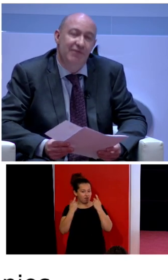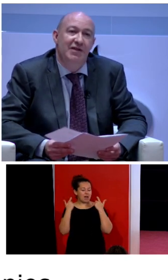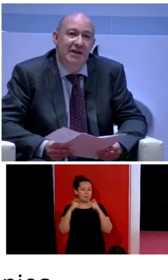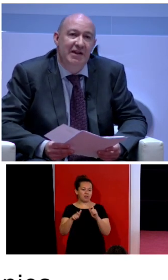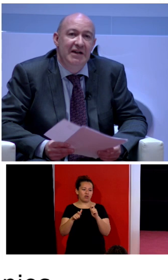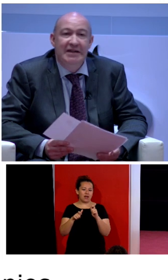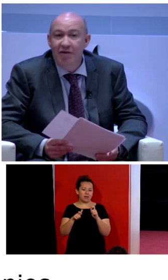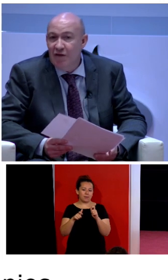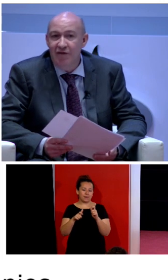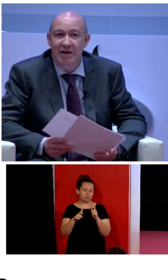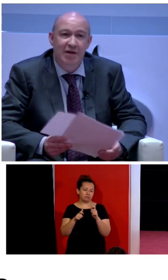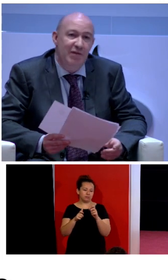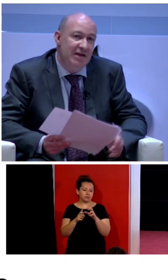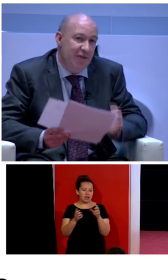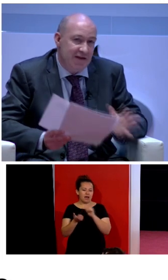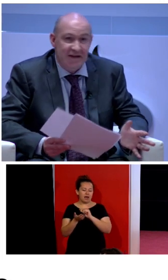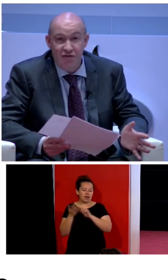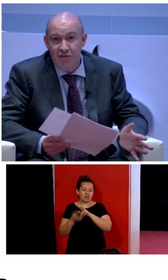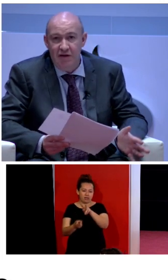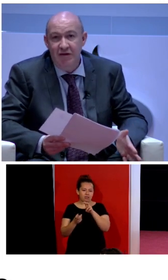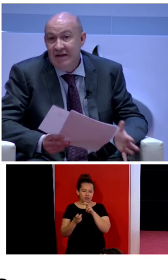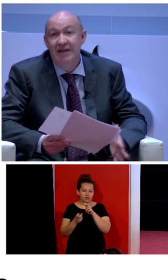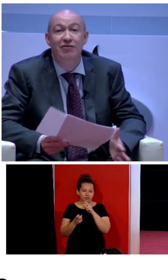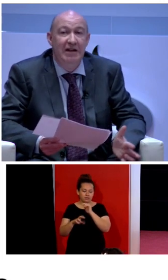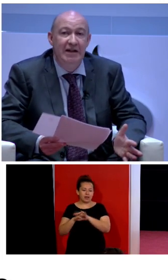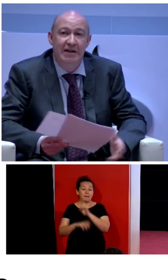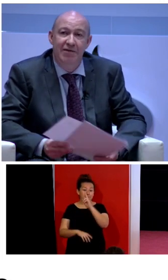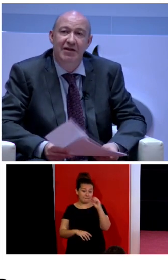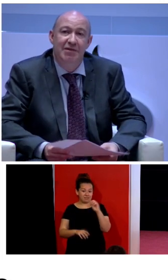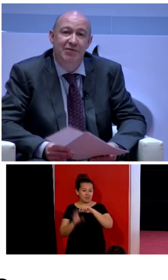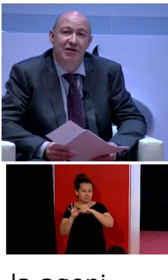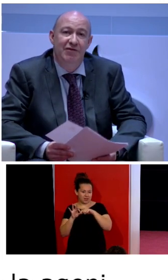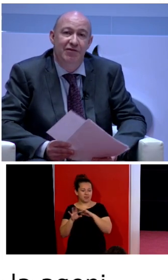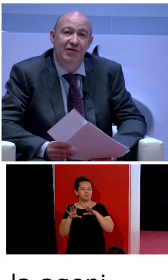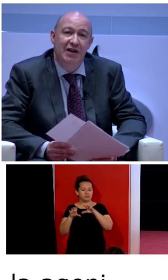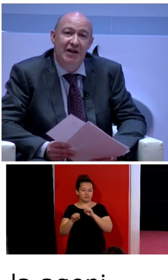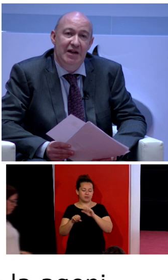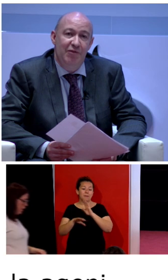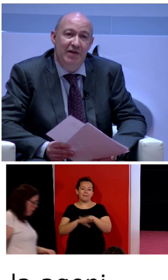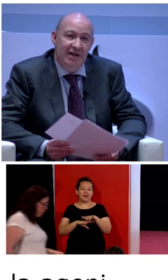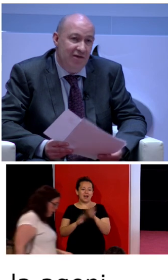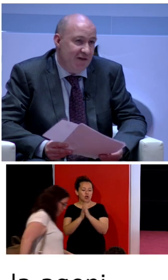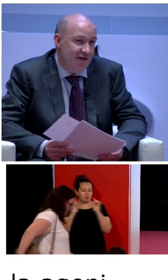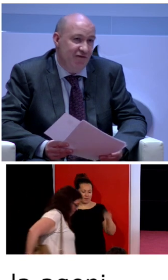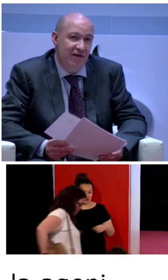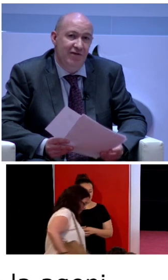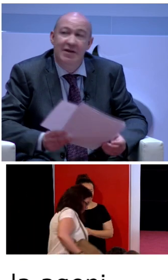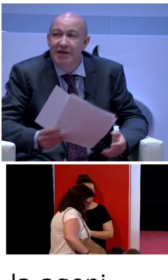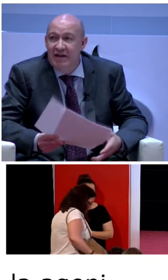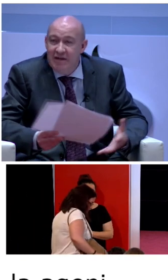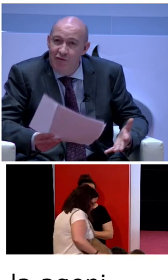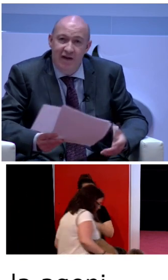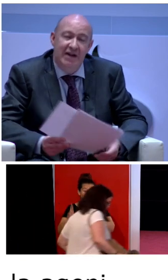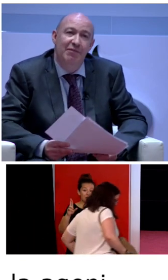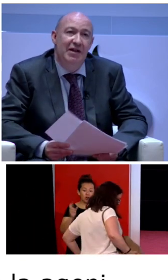Agencia Tributaria se ha convocado también 20 plazas en su convenio. Es una línea de trabajo que esperemos que en el futuro pueda ir dando mayores resultados a